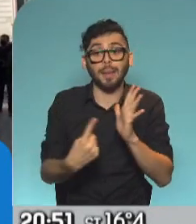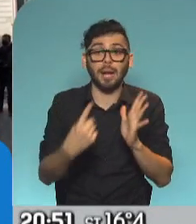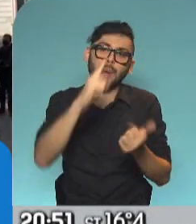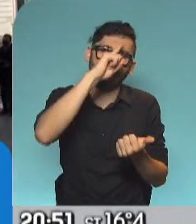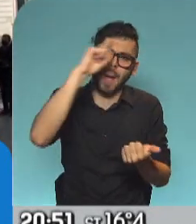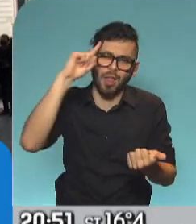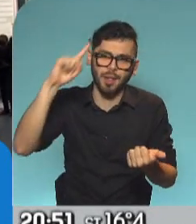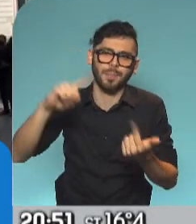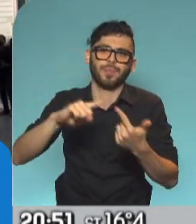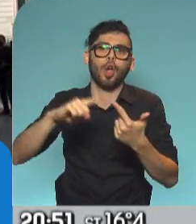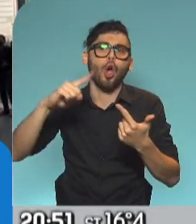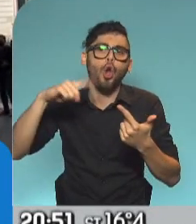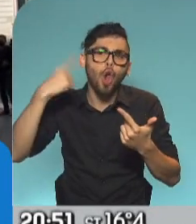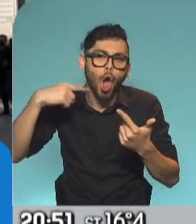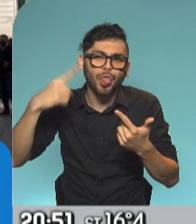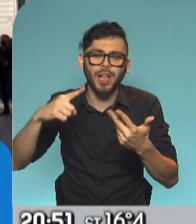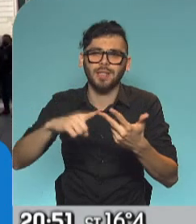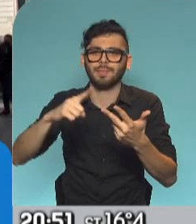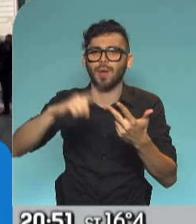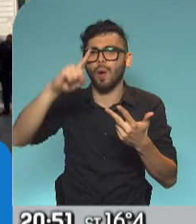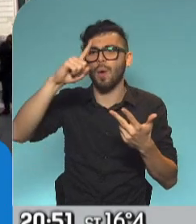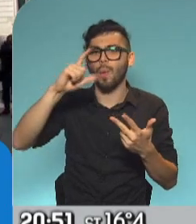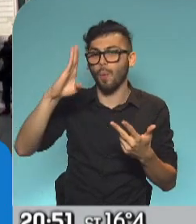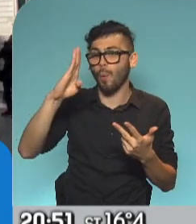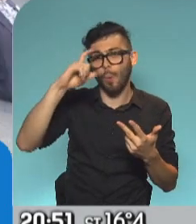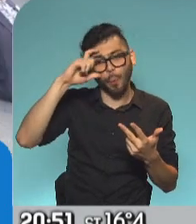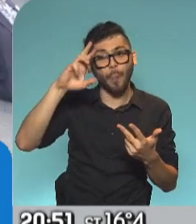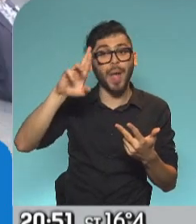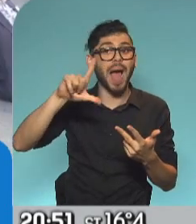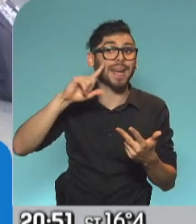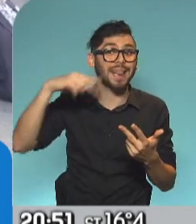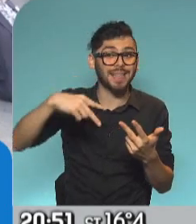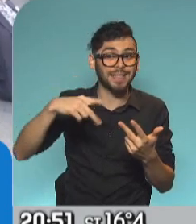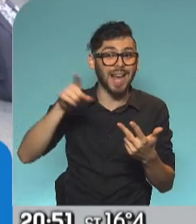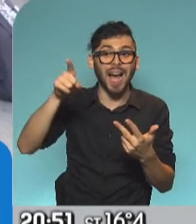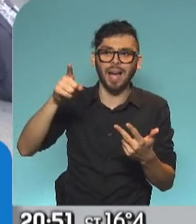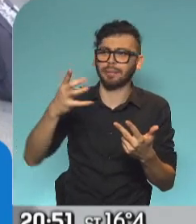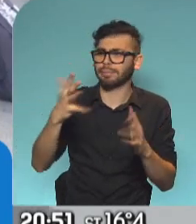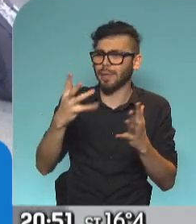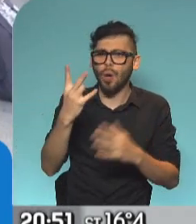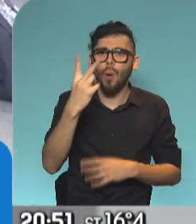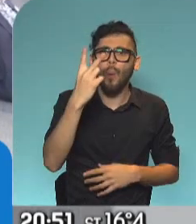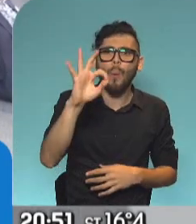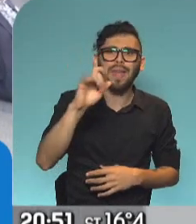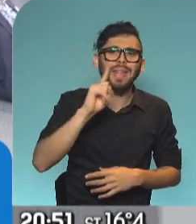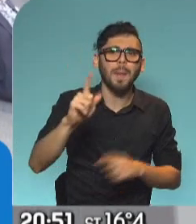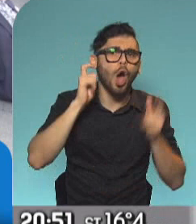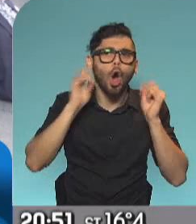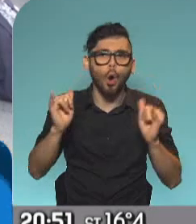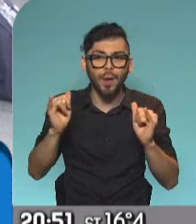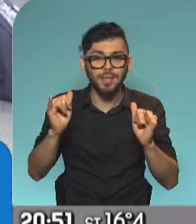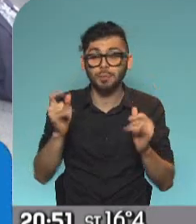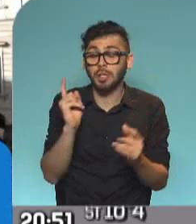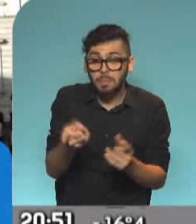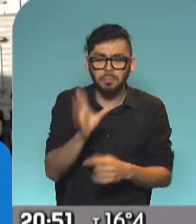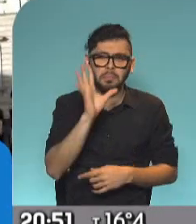de Londres, también en Berlín, donde se juntaron más de 20.000 jóvenes. Y el tema central acá también es que son muy chicos.